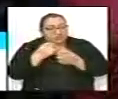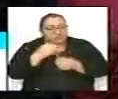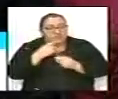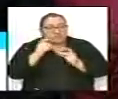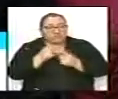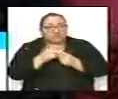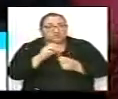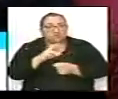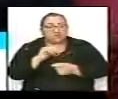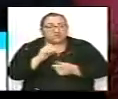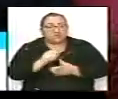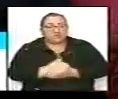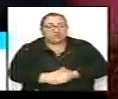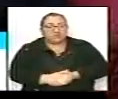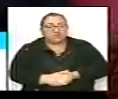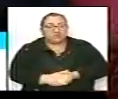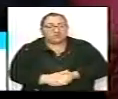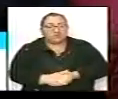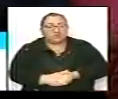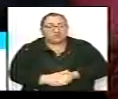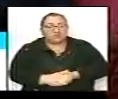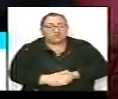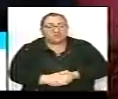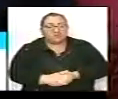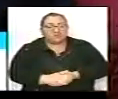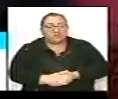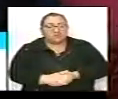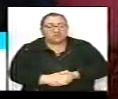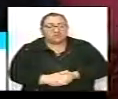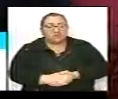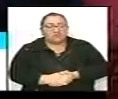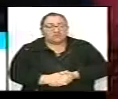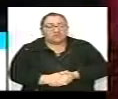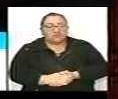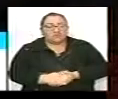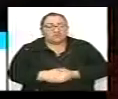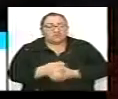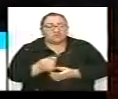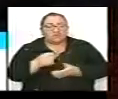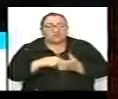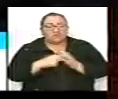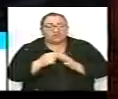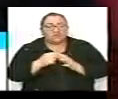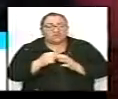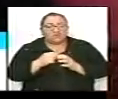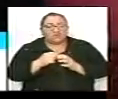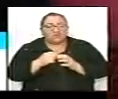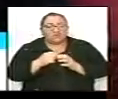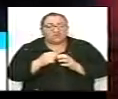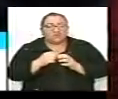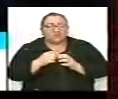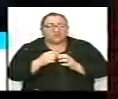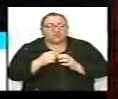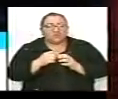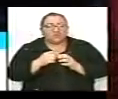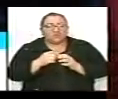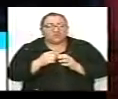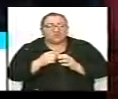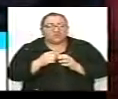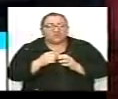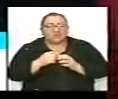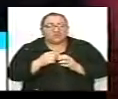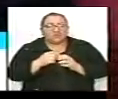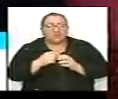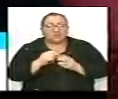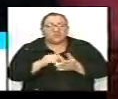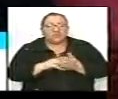dijo el congresista Rosas, no solamente son de Lima, sino que solo son de la Universidad Católica. ¿Por qué no participó San Marcos en esto?